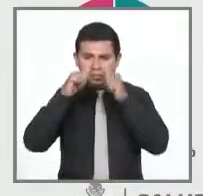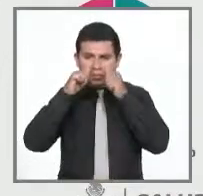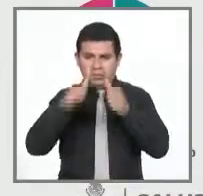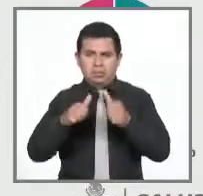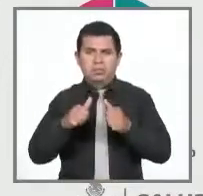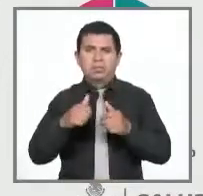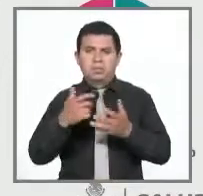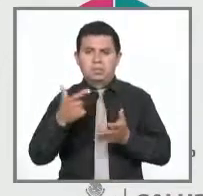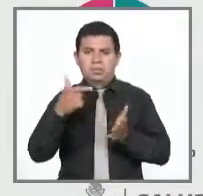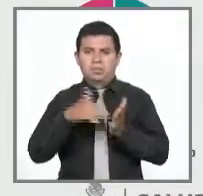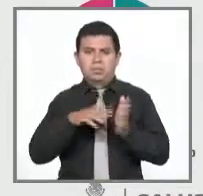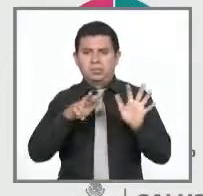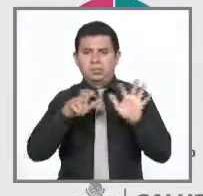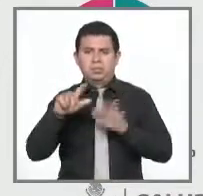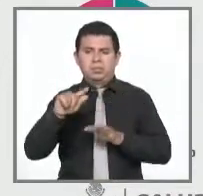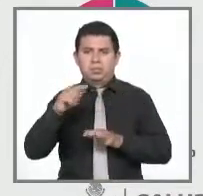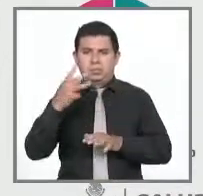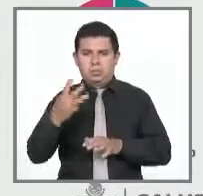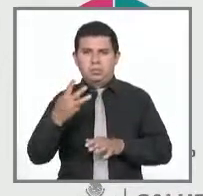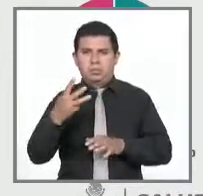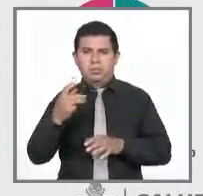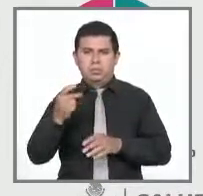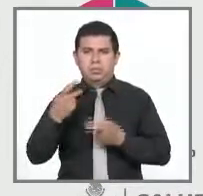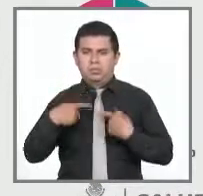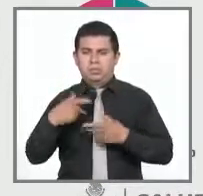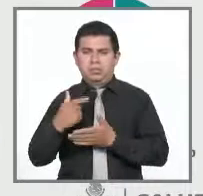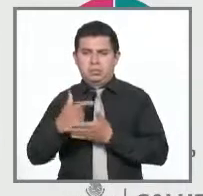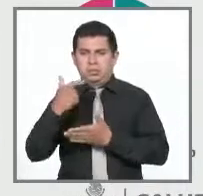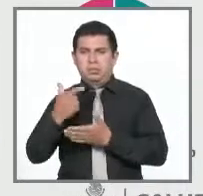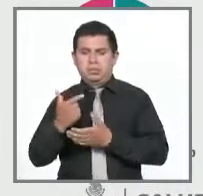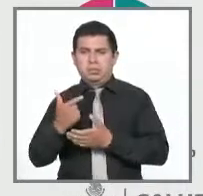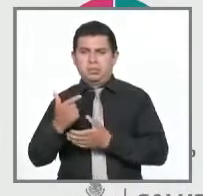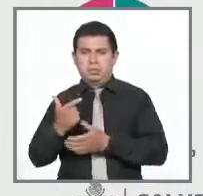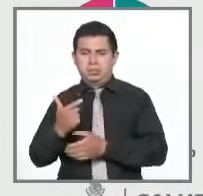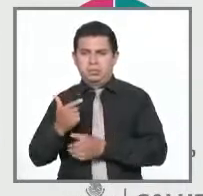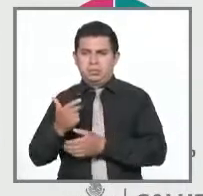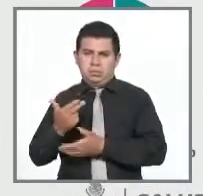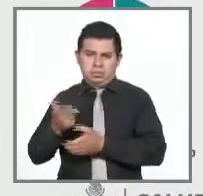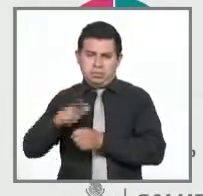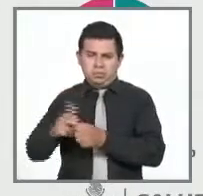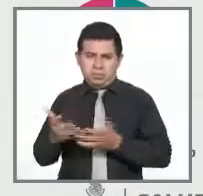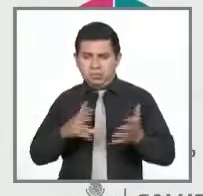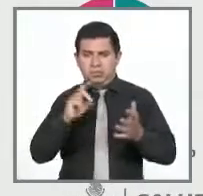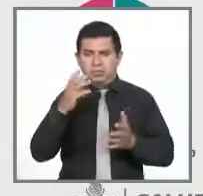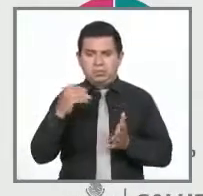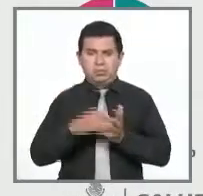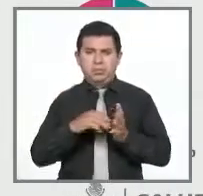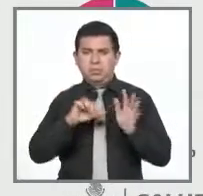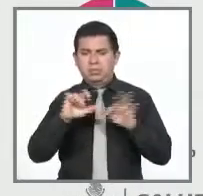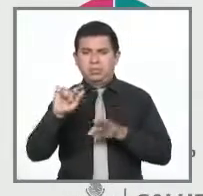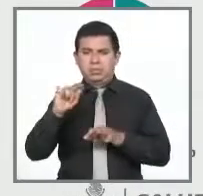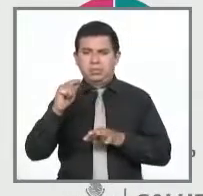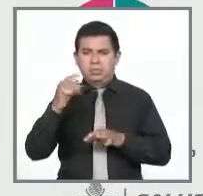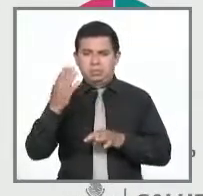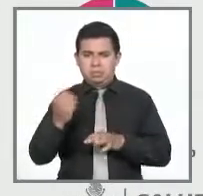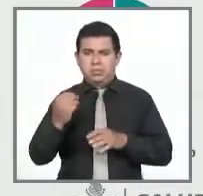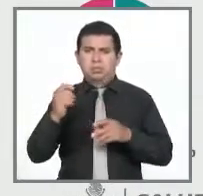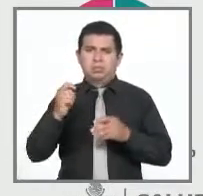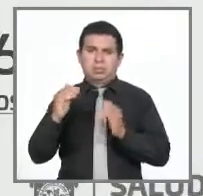7 mil 873 hospitalizados y 39 mil 699 ambulatorios